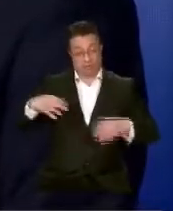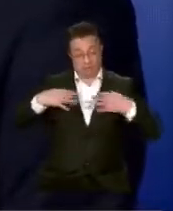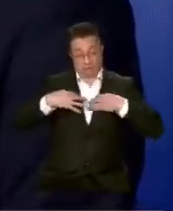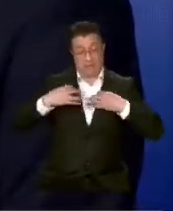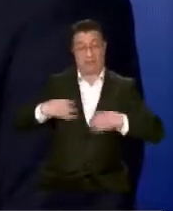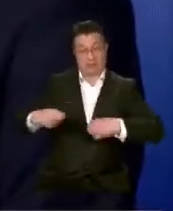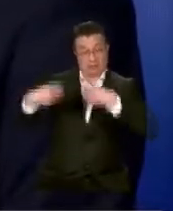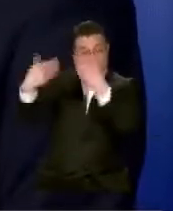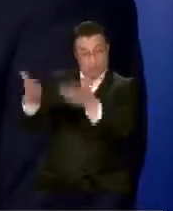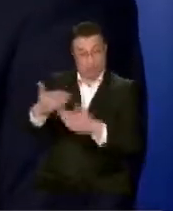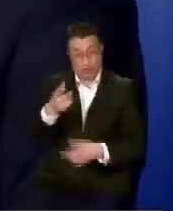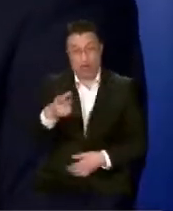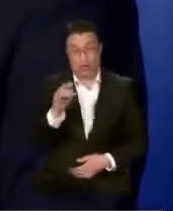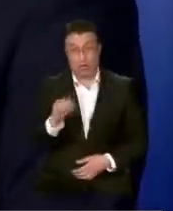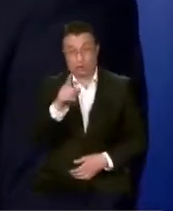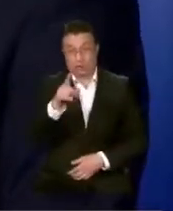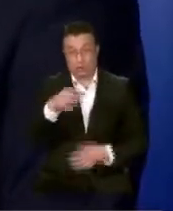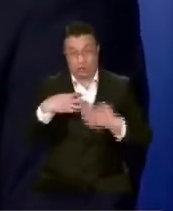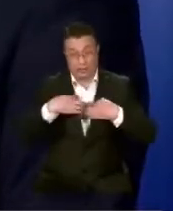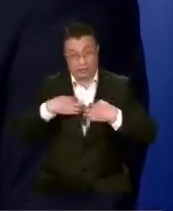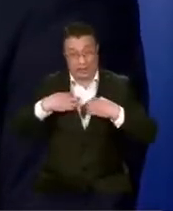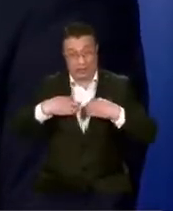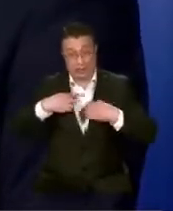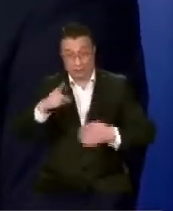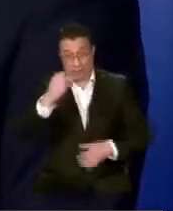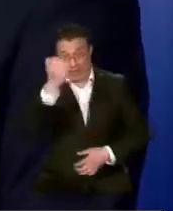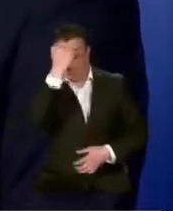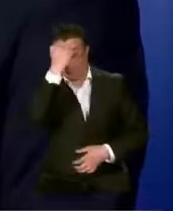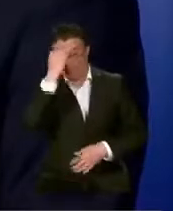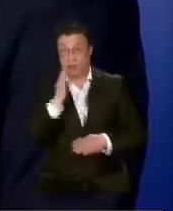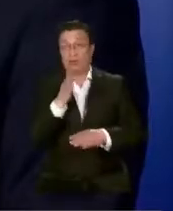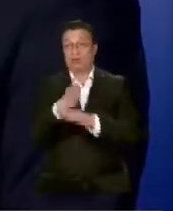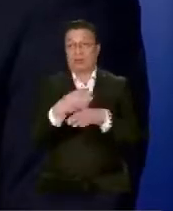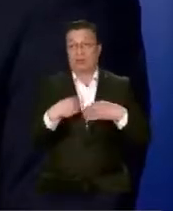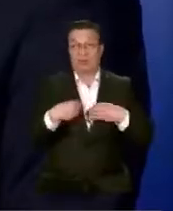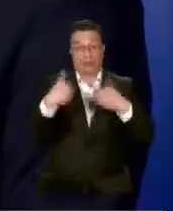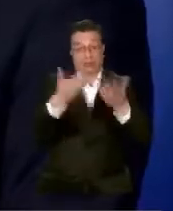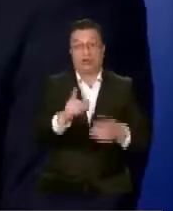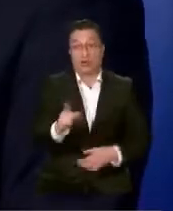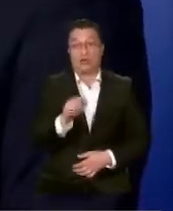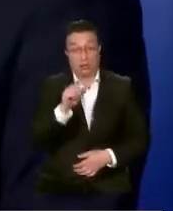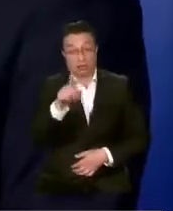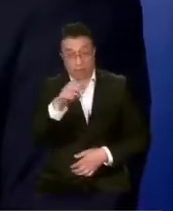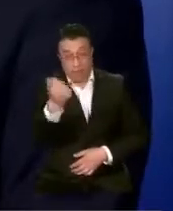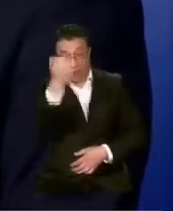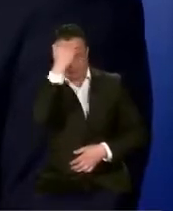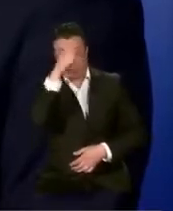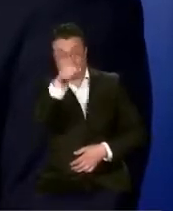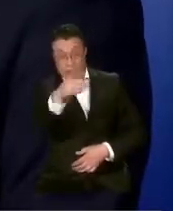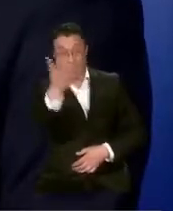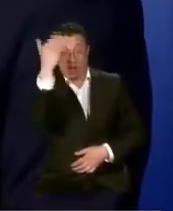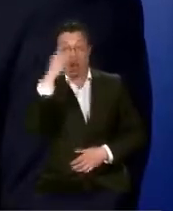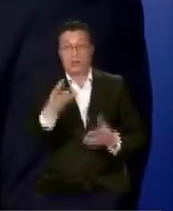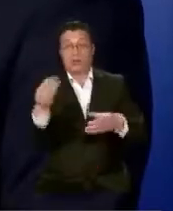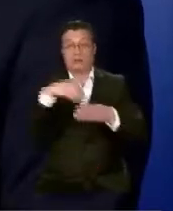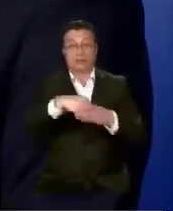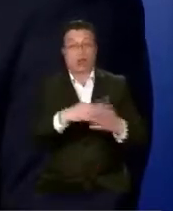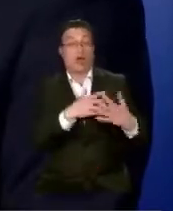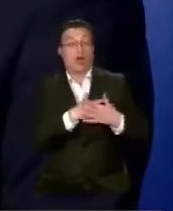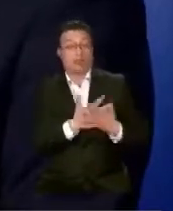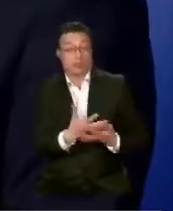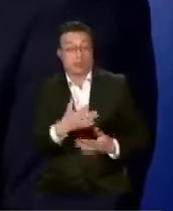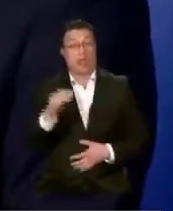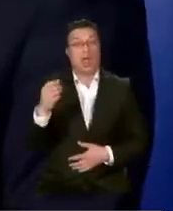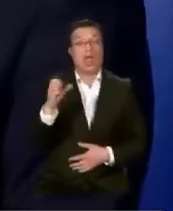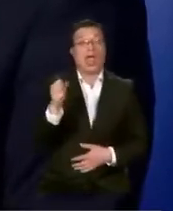Rechazo todos los conceptos que tú usas. No, pero la pregunta es ¿no te arrepientes de haberle llevado esa camiseta a Jair Bolsonaro? No, y tú te arrepientes de haber sido parte del gobierno de Bachelet, de Elwin, de